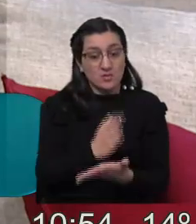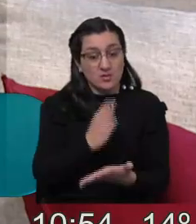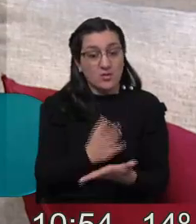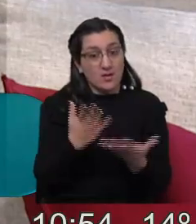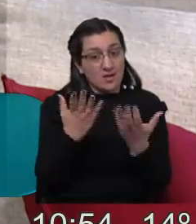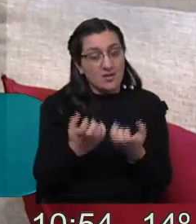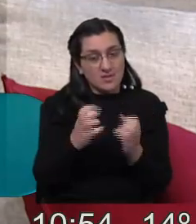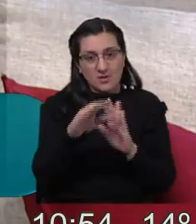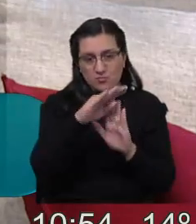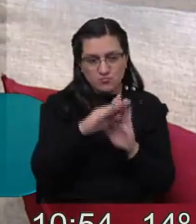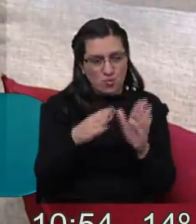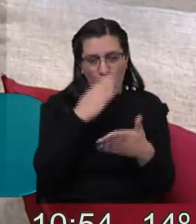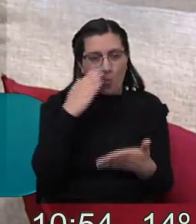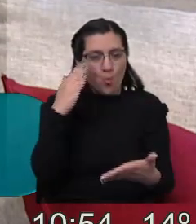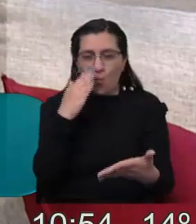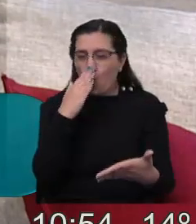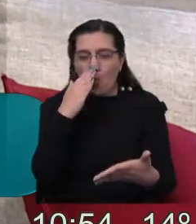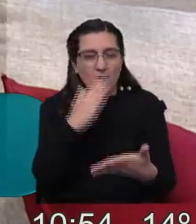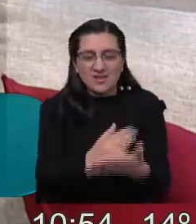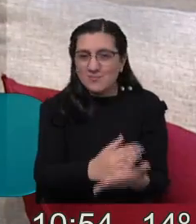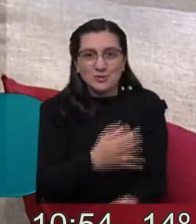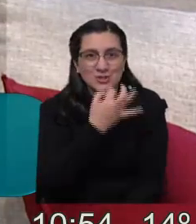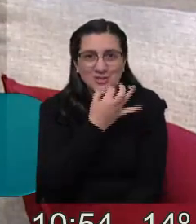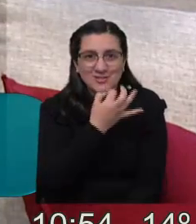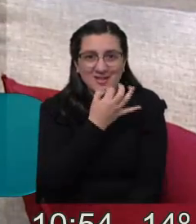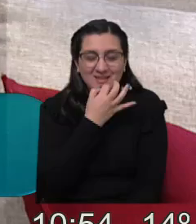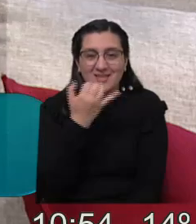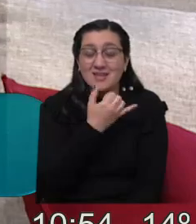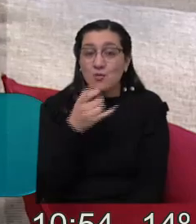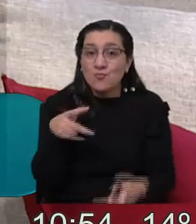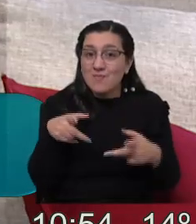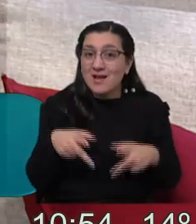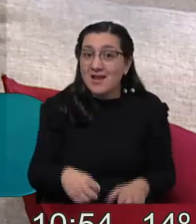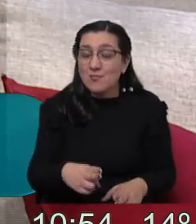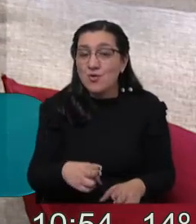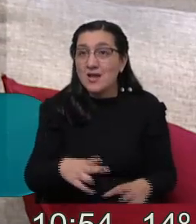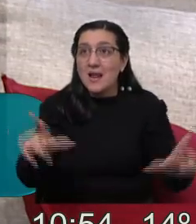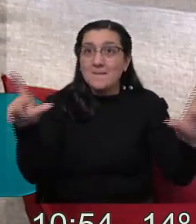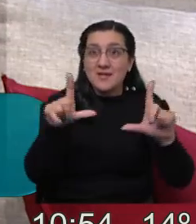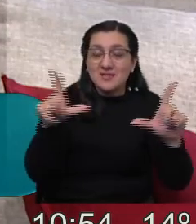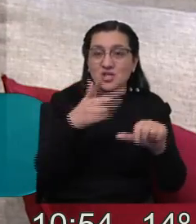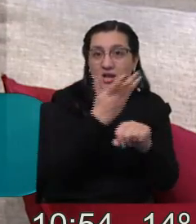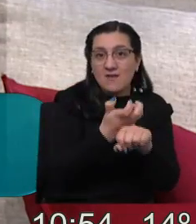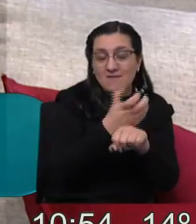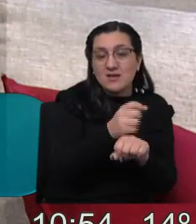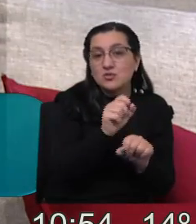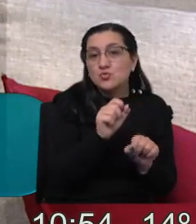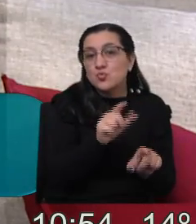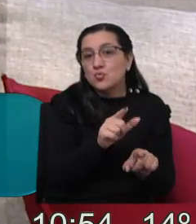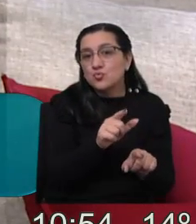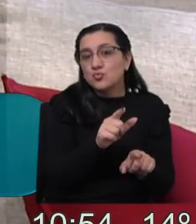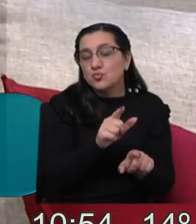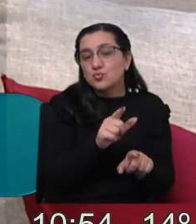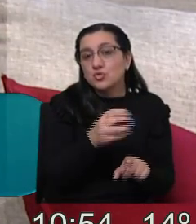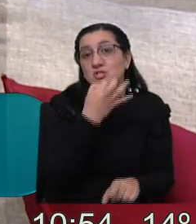llegar con los guiones con lo último, el último de los chistes. Tenía como una mecánica de que la pantalla grababa sus, decía